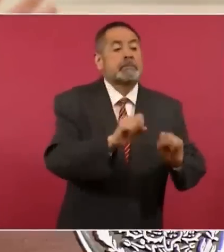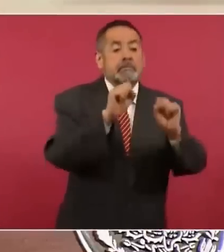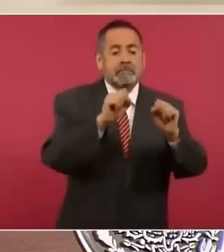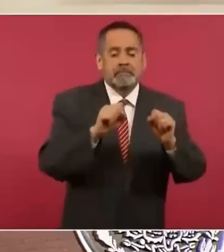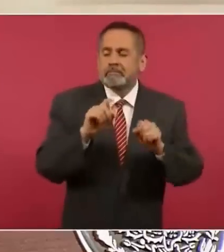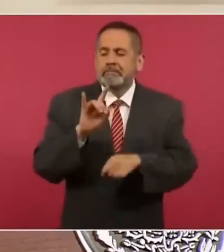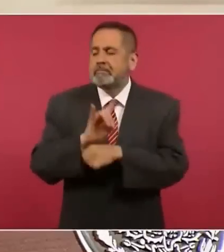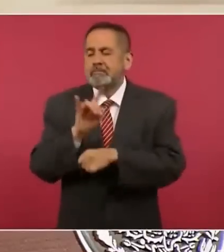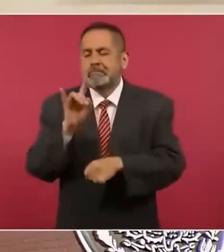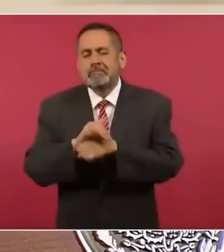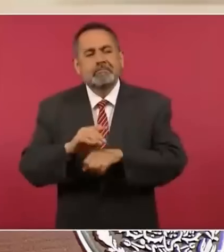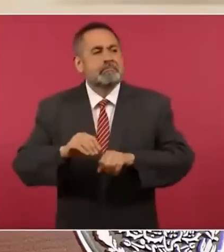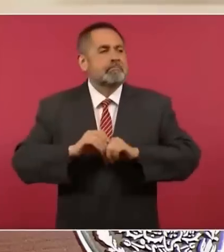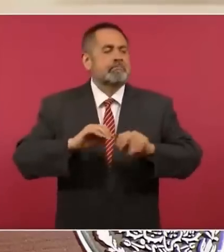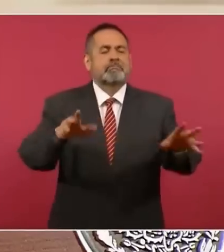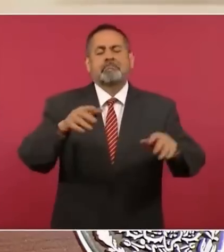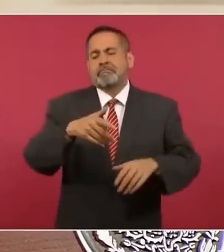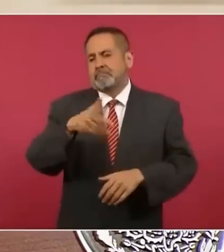Entonces,